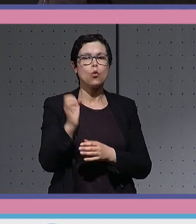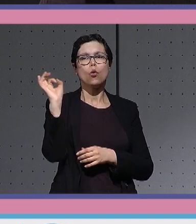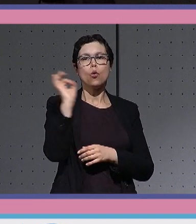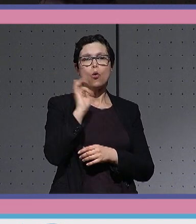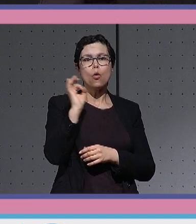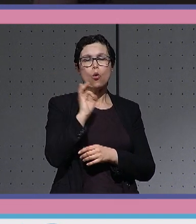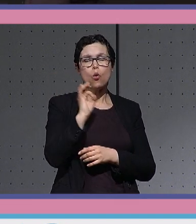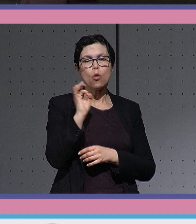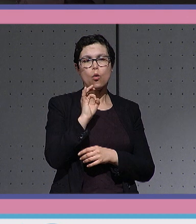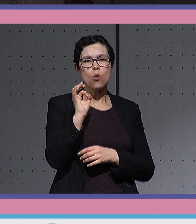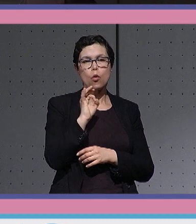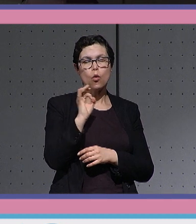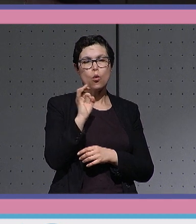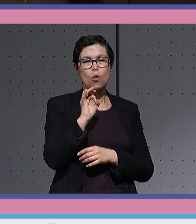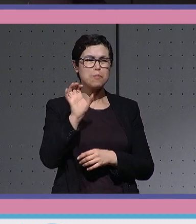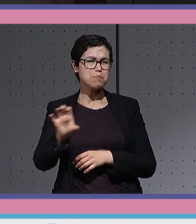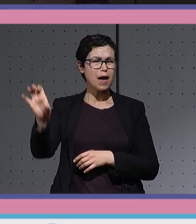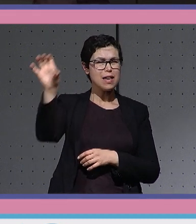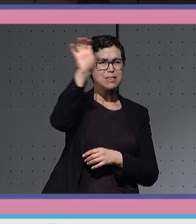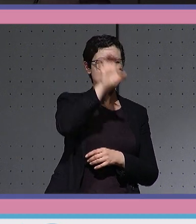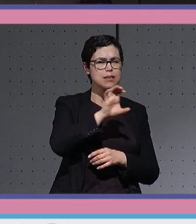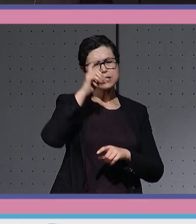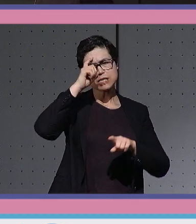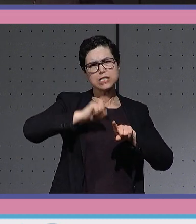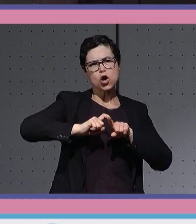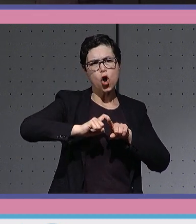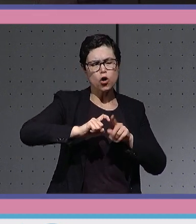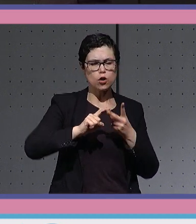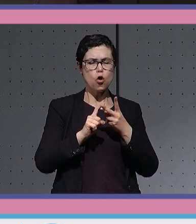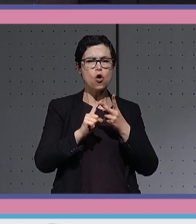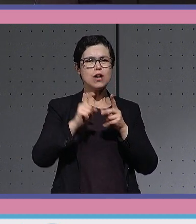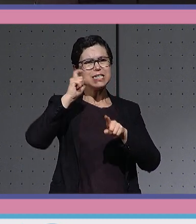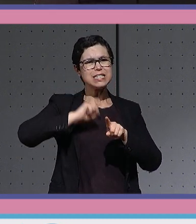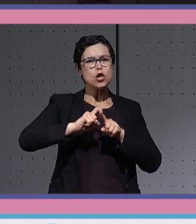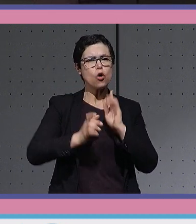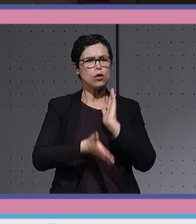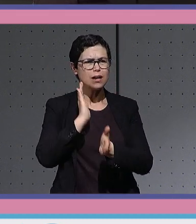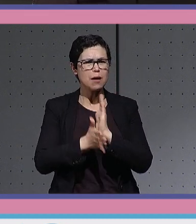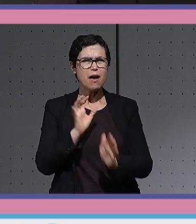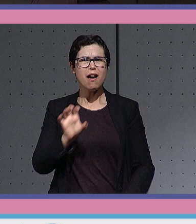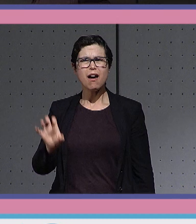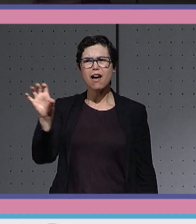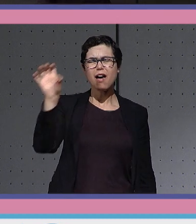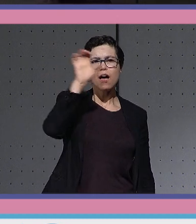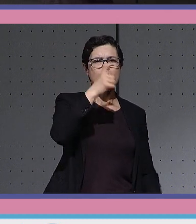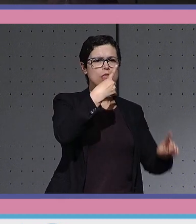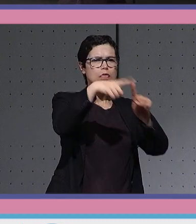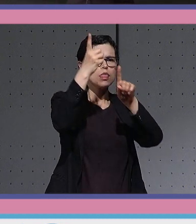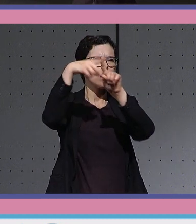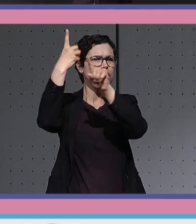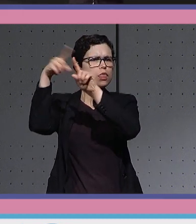al tejido que existe psicológico, psicoterapéutico, las diferencias en la prevalencia